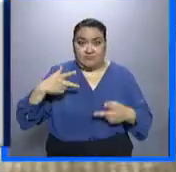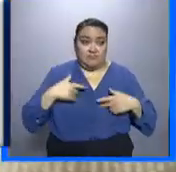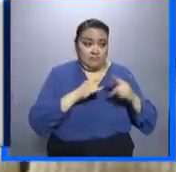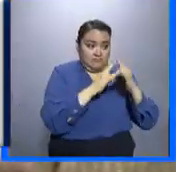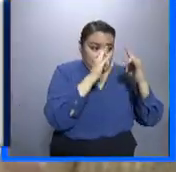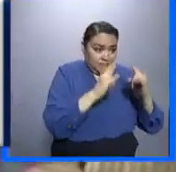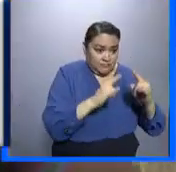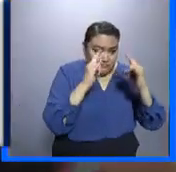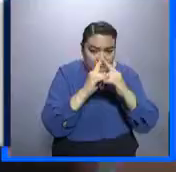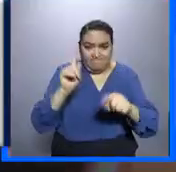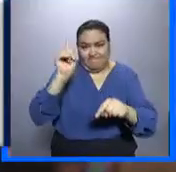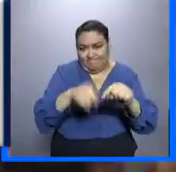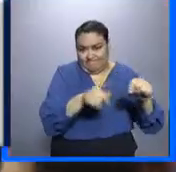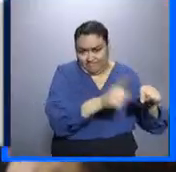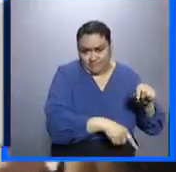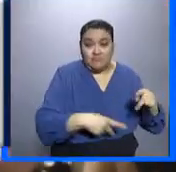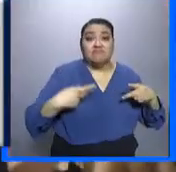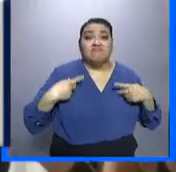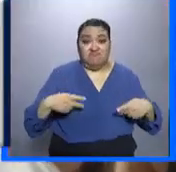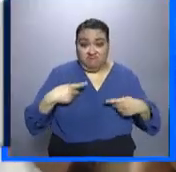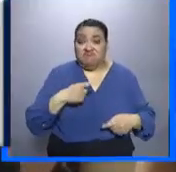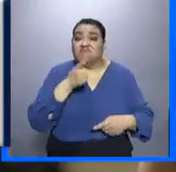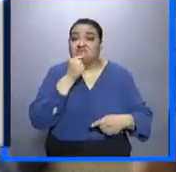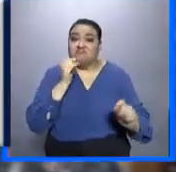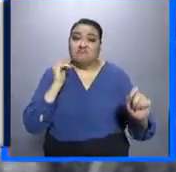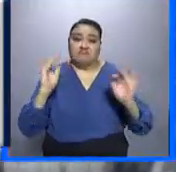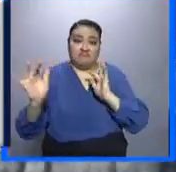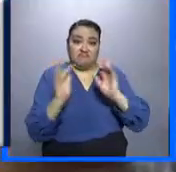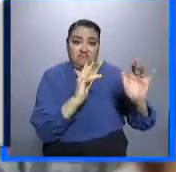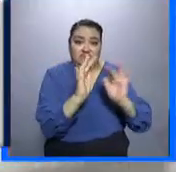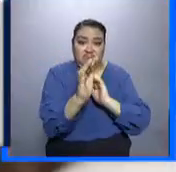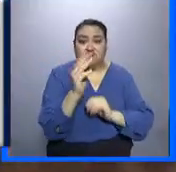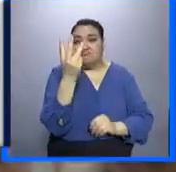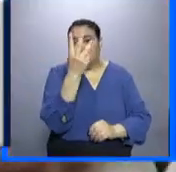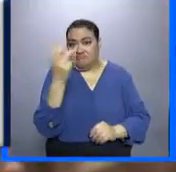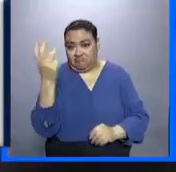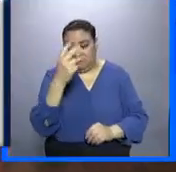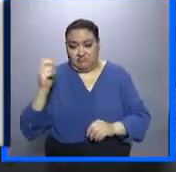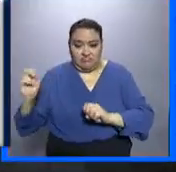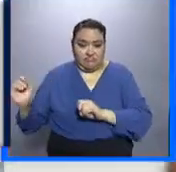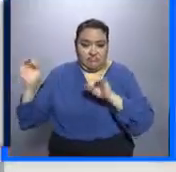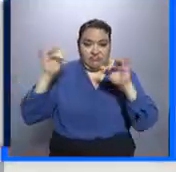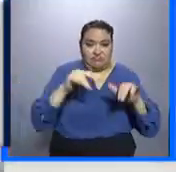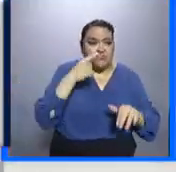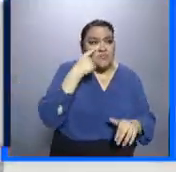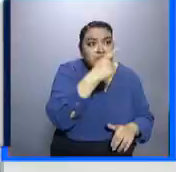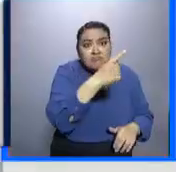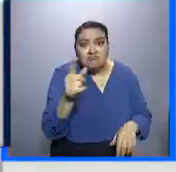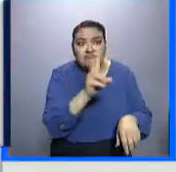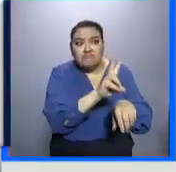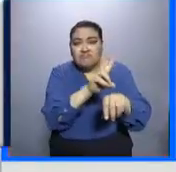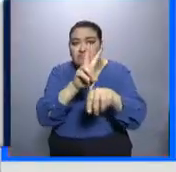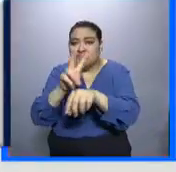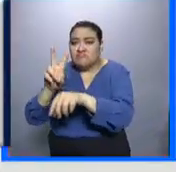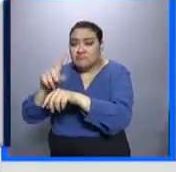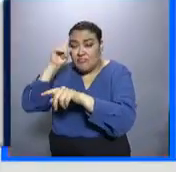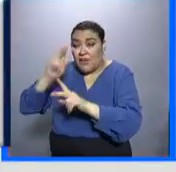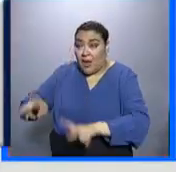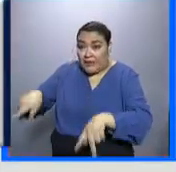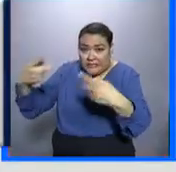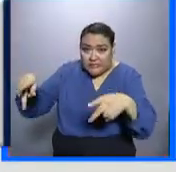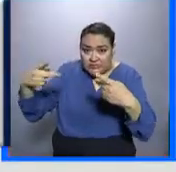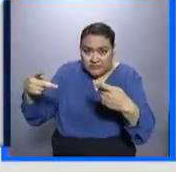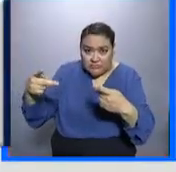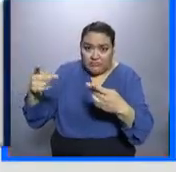ambulantaje. Serán cerca de 300 los integrantes de la Policía Auxiliar quienes realizarán recorridos permanentes por las calles del